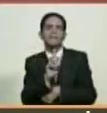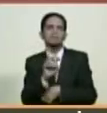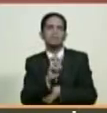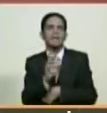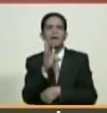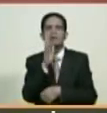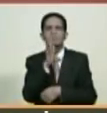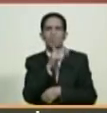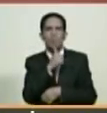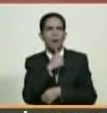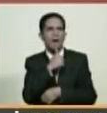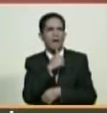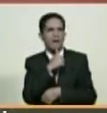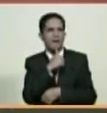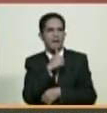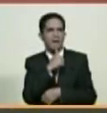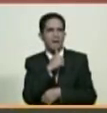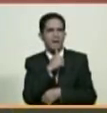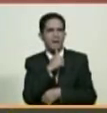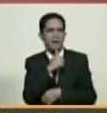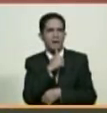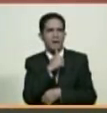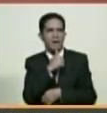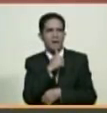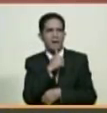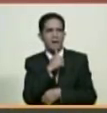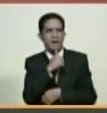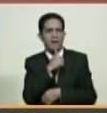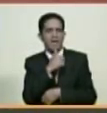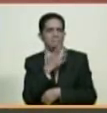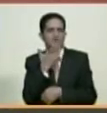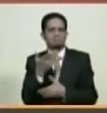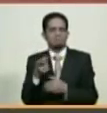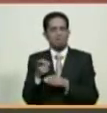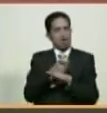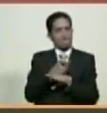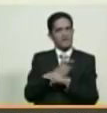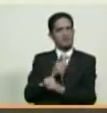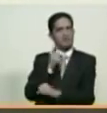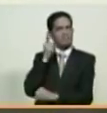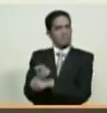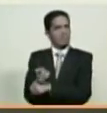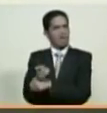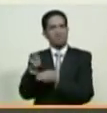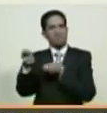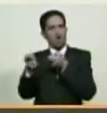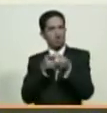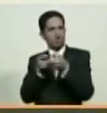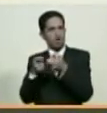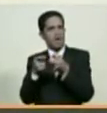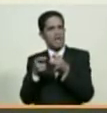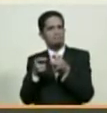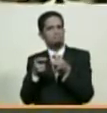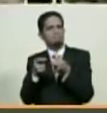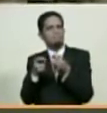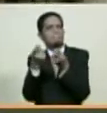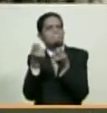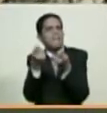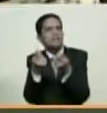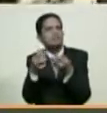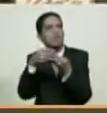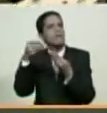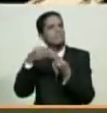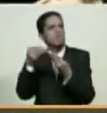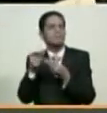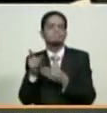tipo de participación del Estado en la fijación de los precios